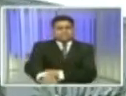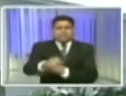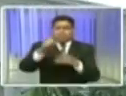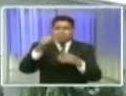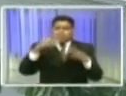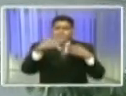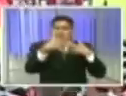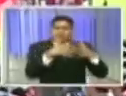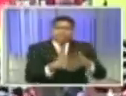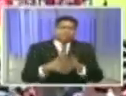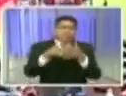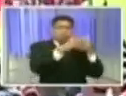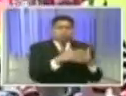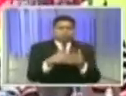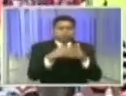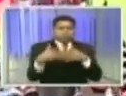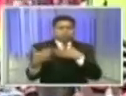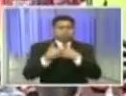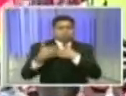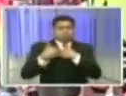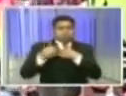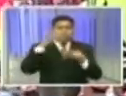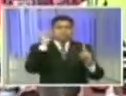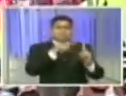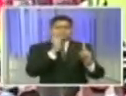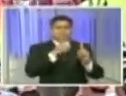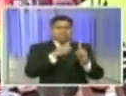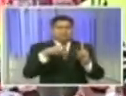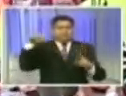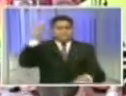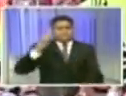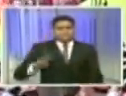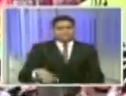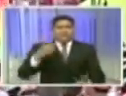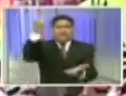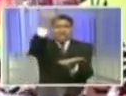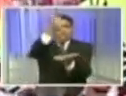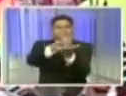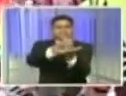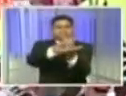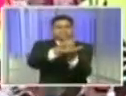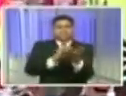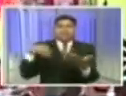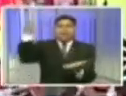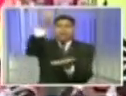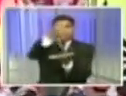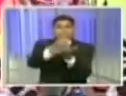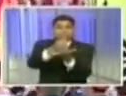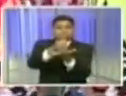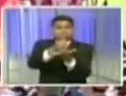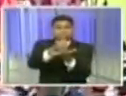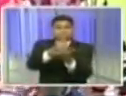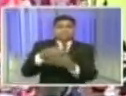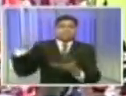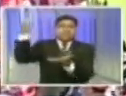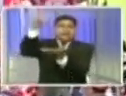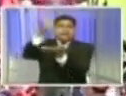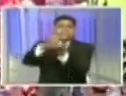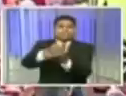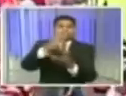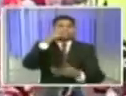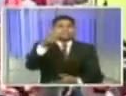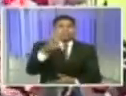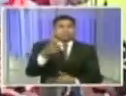intervencionismo imperialista que amenaza a Venezuela. ¡Amén! ¡Amén! ¡Amén del